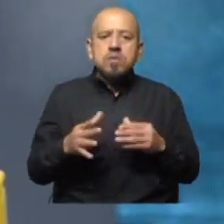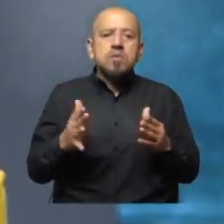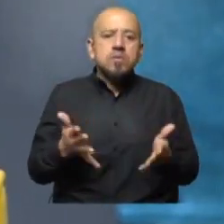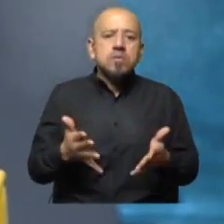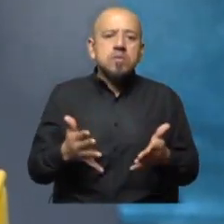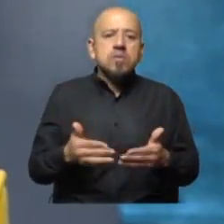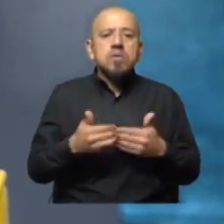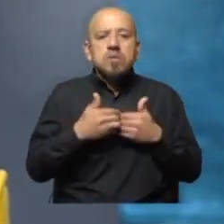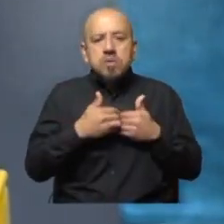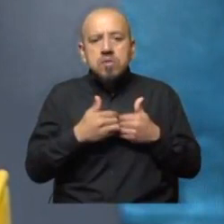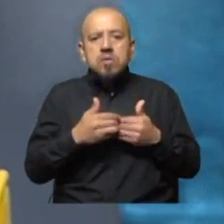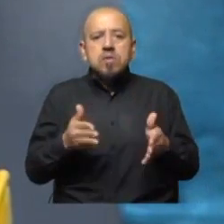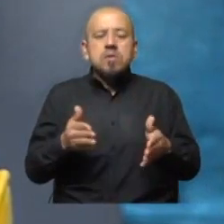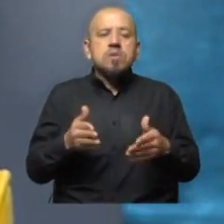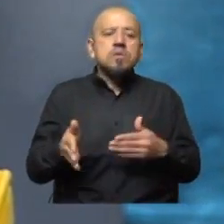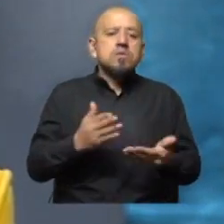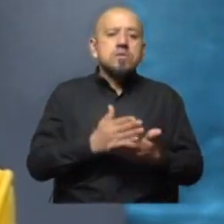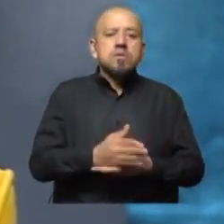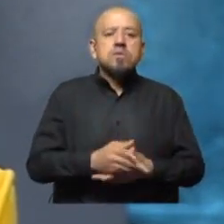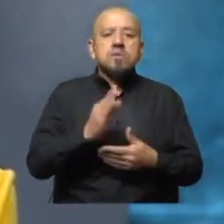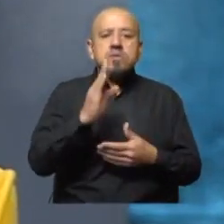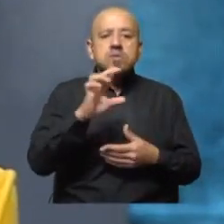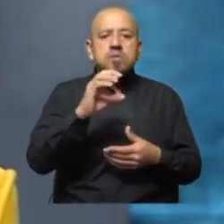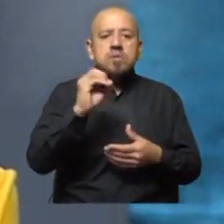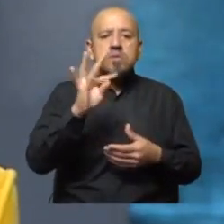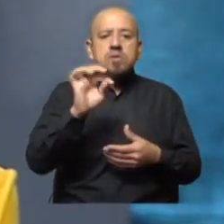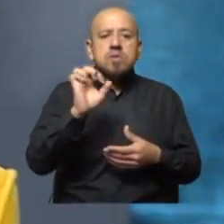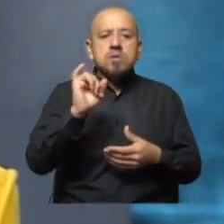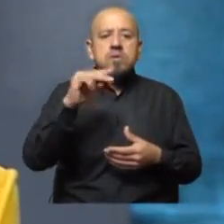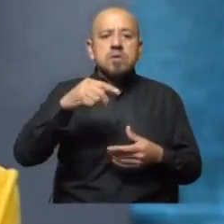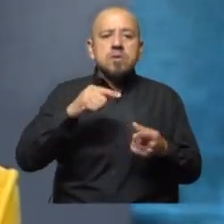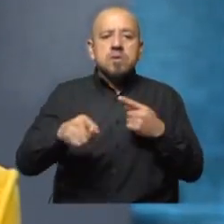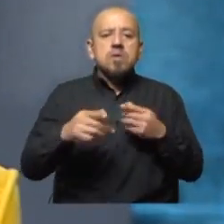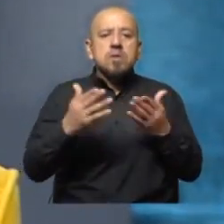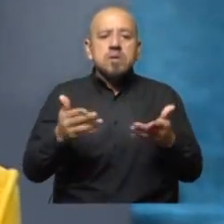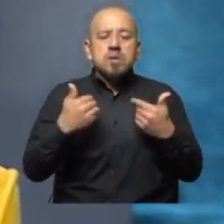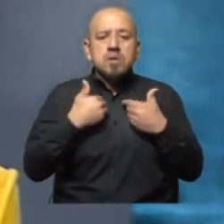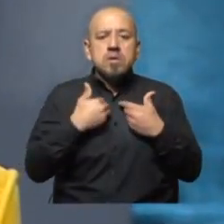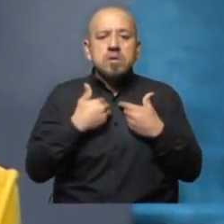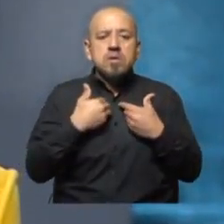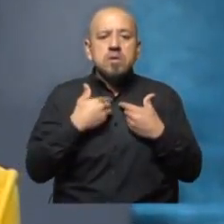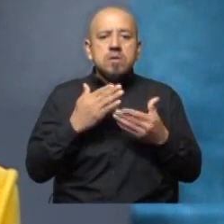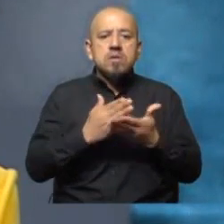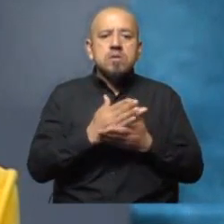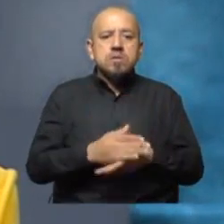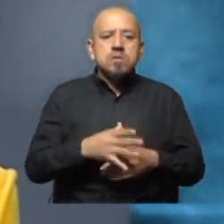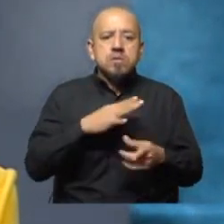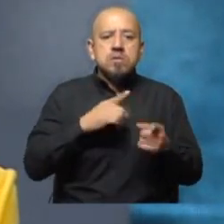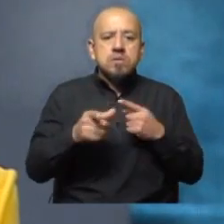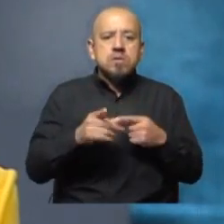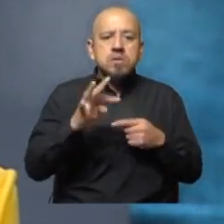sacar el gluten empezar a sacar la proteína animal porque tengo un cuerpito muy alcahuete en ese sentido que enseguida manifiesta cuando hay algo tóxico